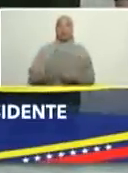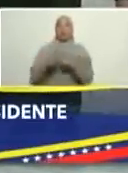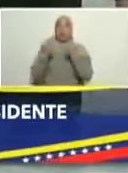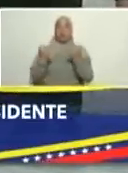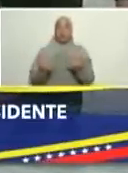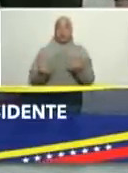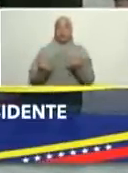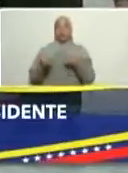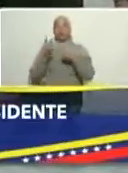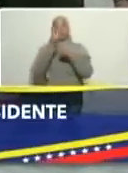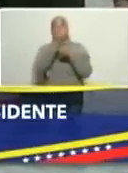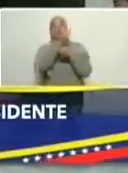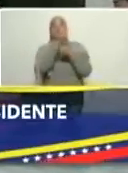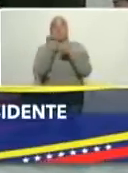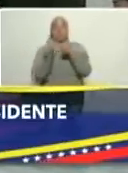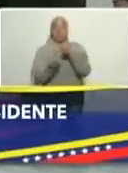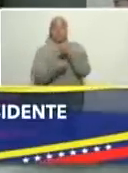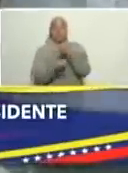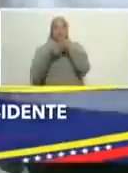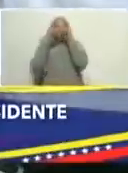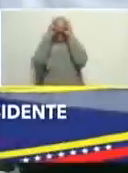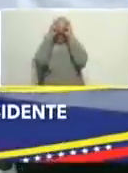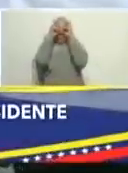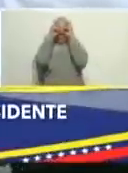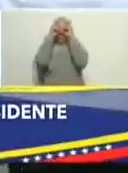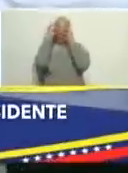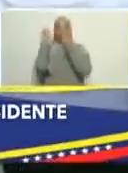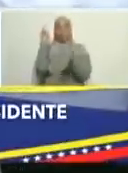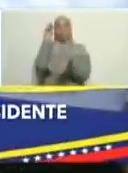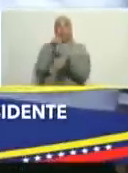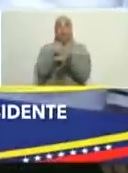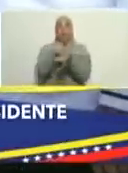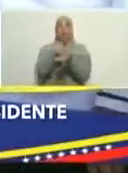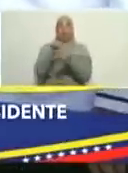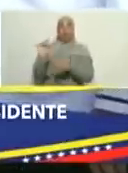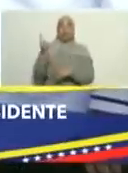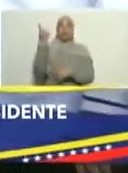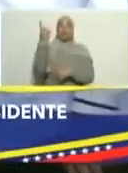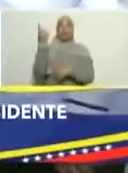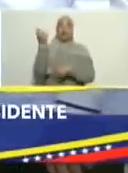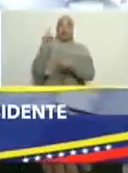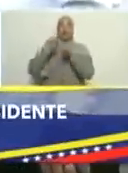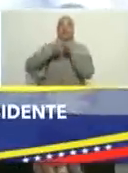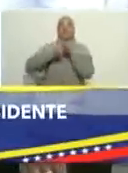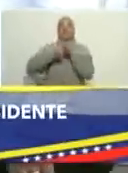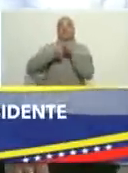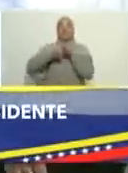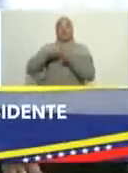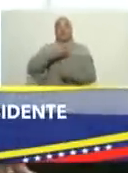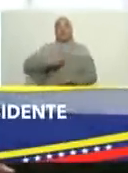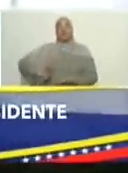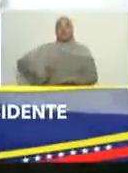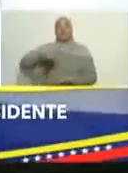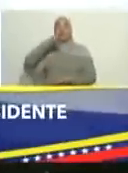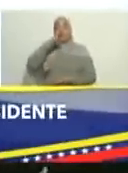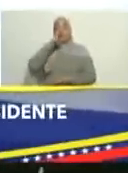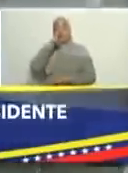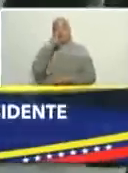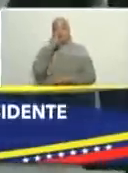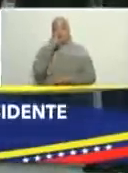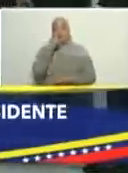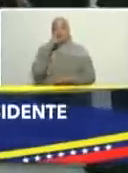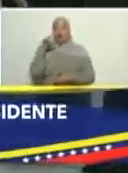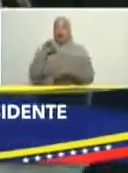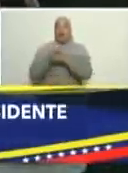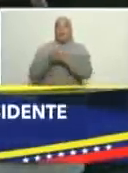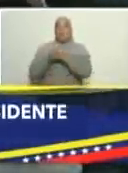la vicepresidenta ejecutiva Delcy Rodríguez, así como también la primera combatiente, doctora Cilia Flores de Maduro. Un apretón de manos